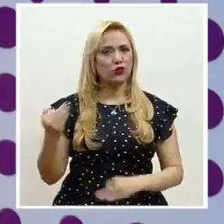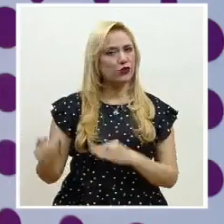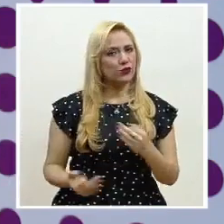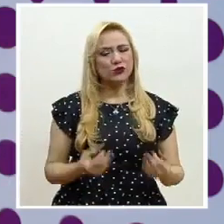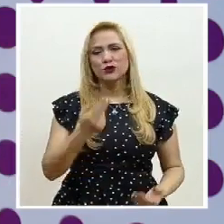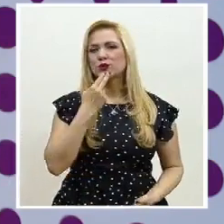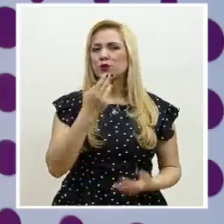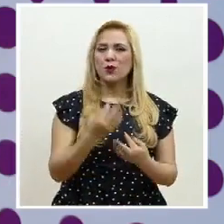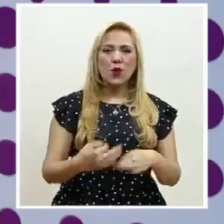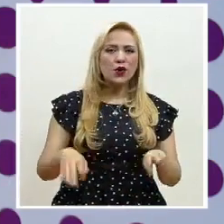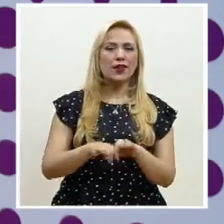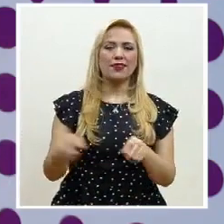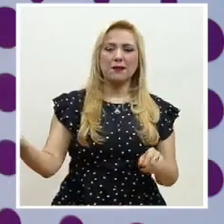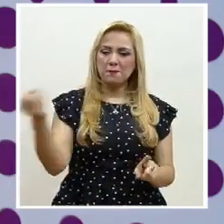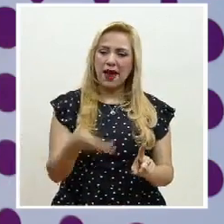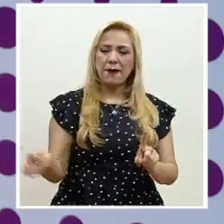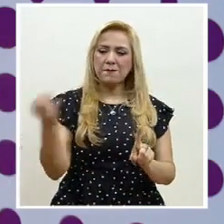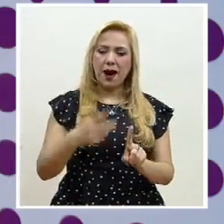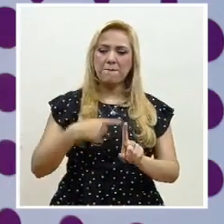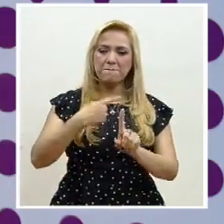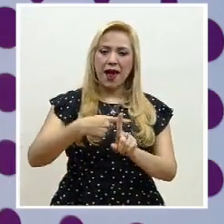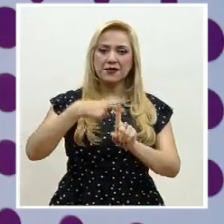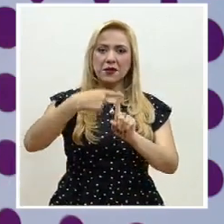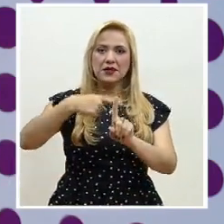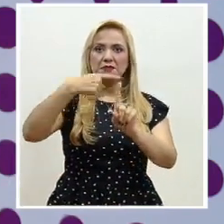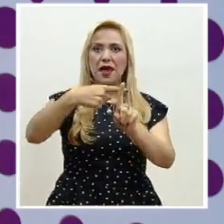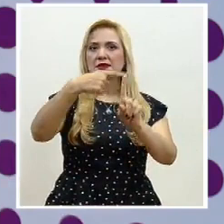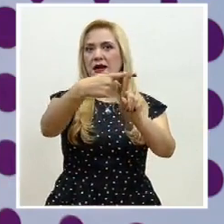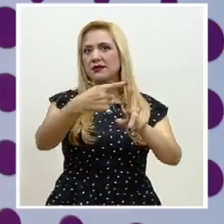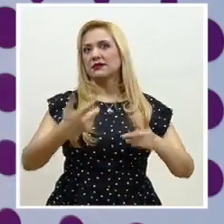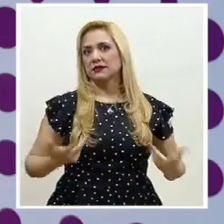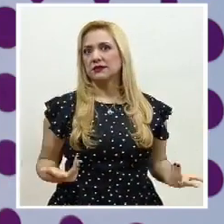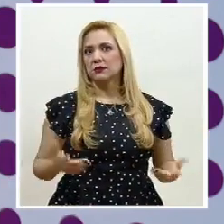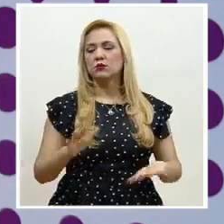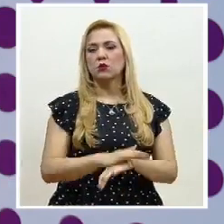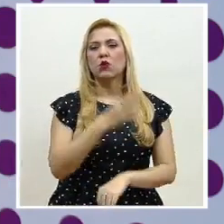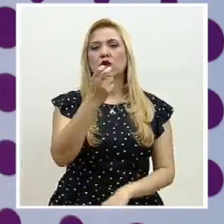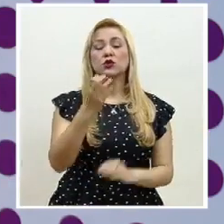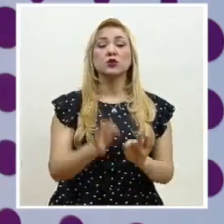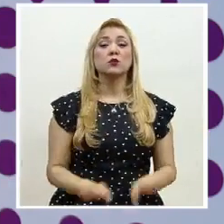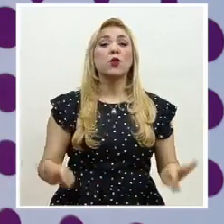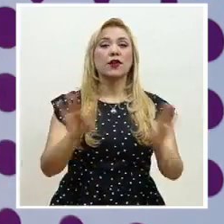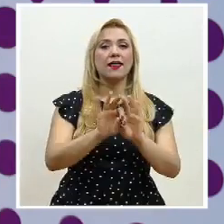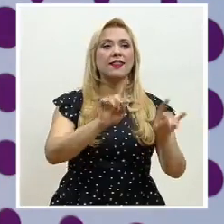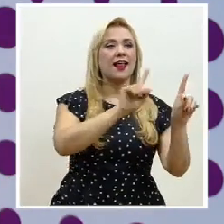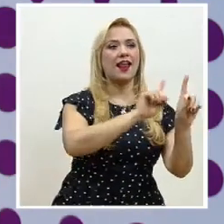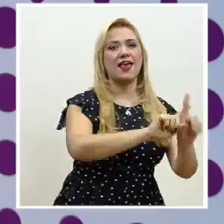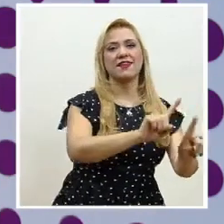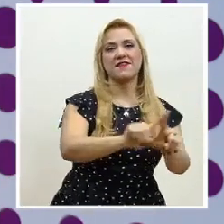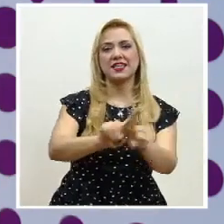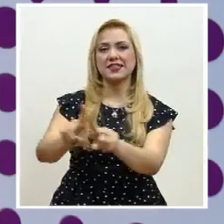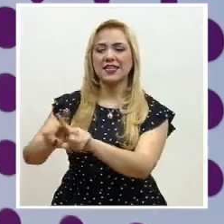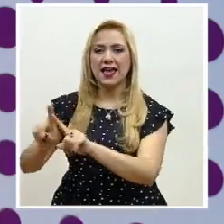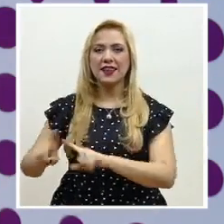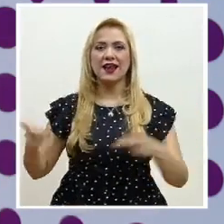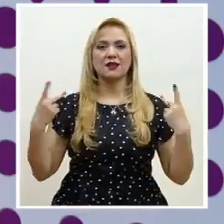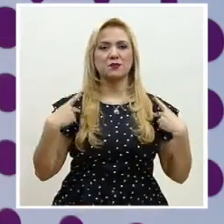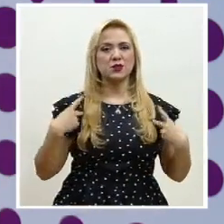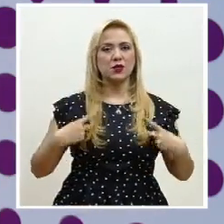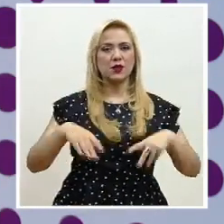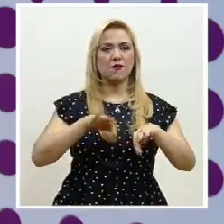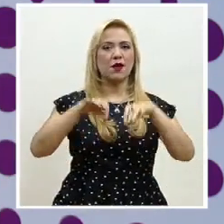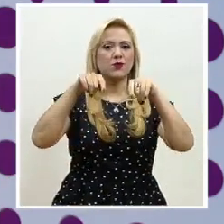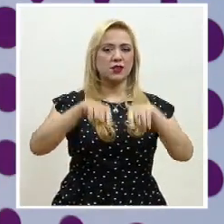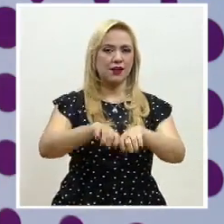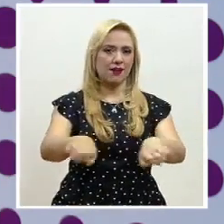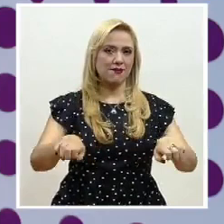formación profesional abona e impacta de manera diferenciada. Por eso también la importancia y la diversidad entre personas secretarias de estudio y cuenta.